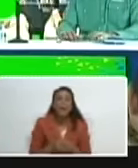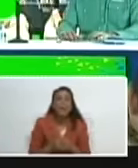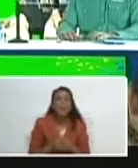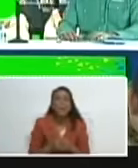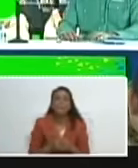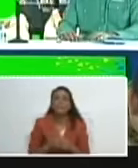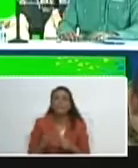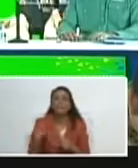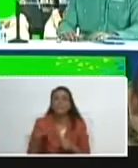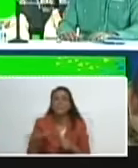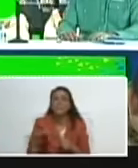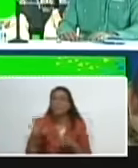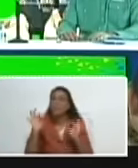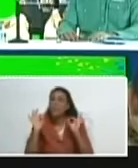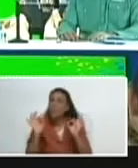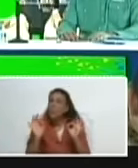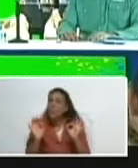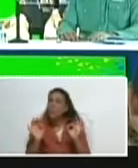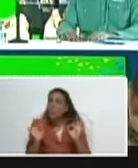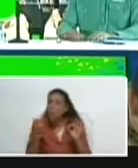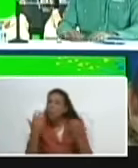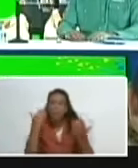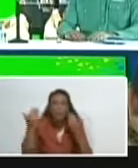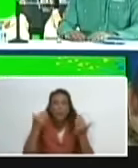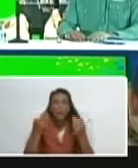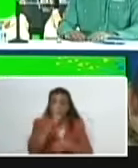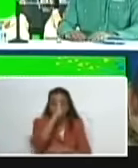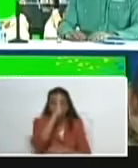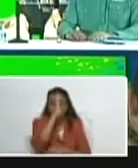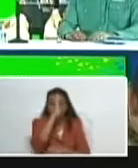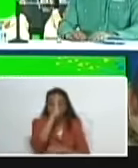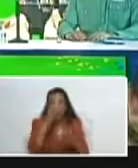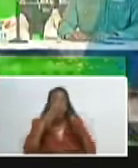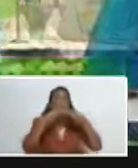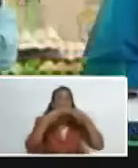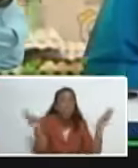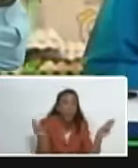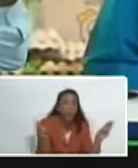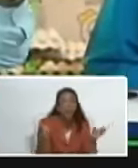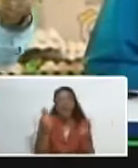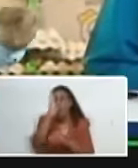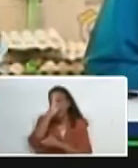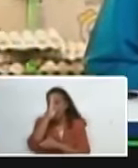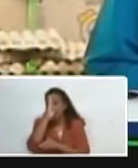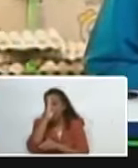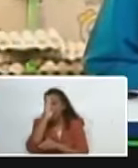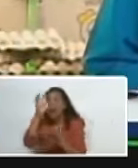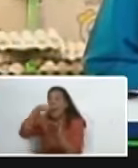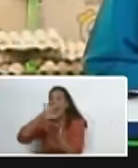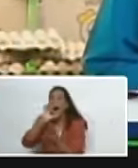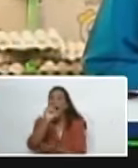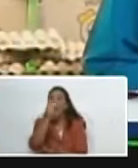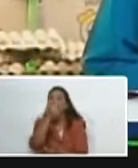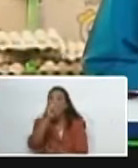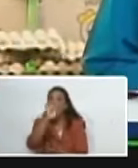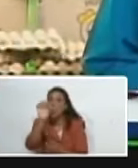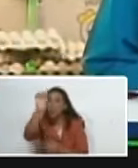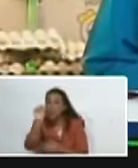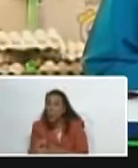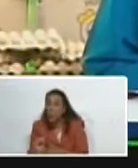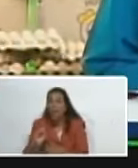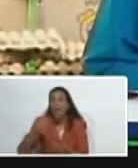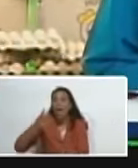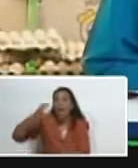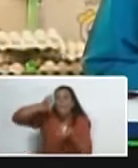la bolsa. Por un lado, la banca pública. Por un lado, Agrosur. Por otro lado, esta nueva